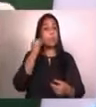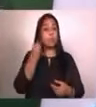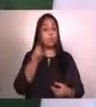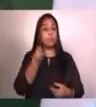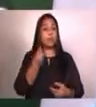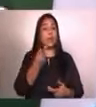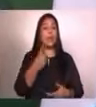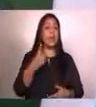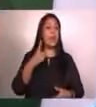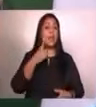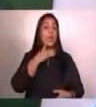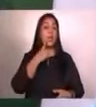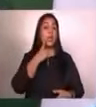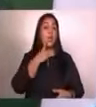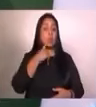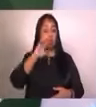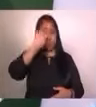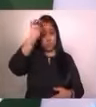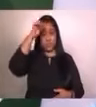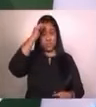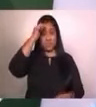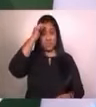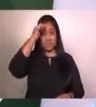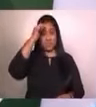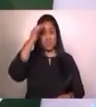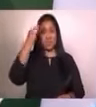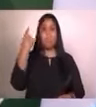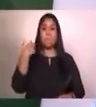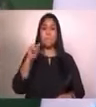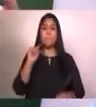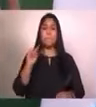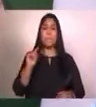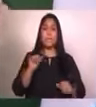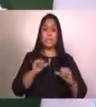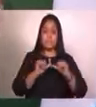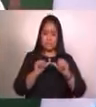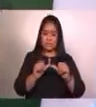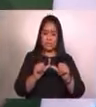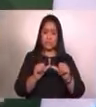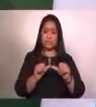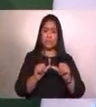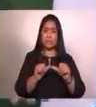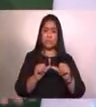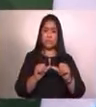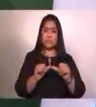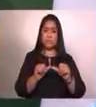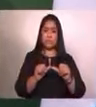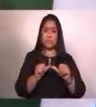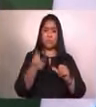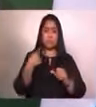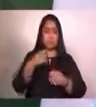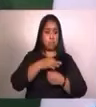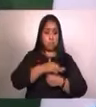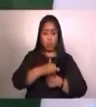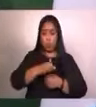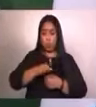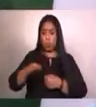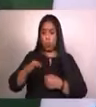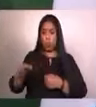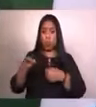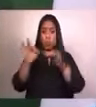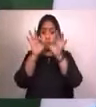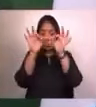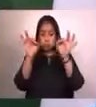las autoridades políticas para lograr seguir generalmente a pueblos que de manera natural